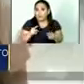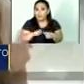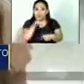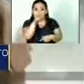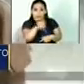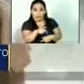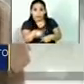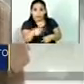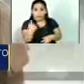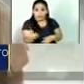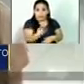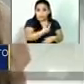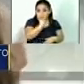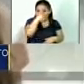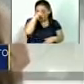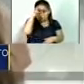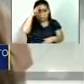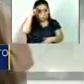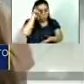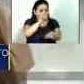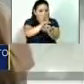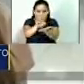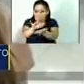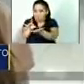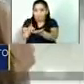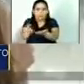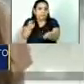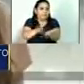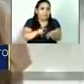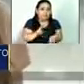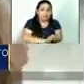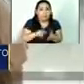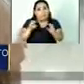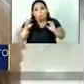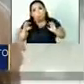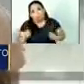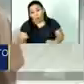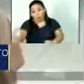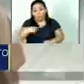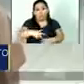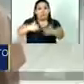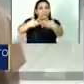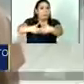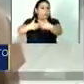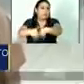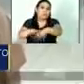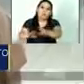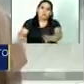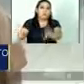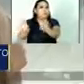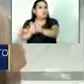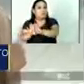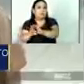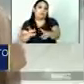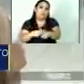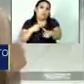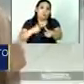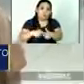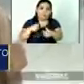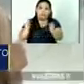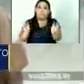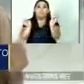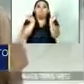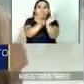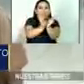hay trabajadores que han sido suspendidos de sus contratos o bien despedidos porque sus empresas dejaron de funcionar ellos a partir de mayo